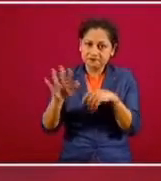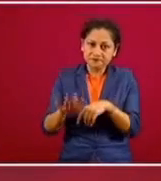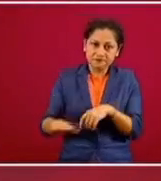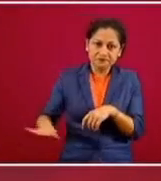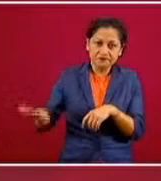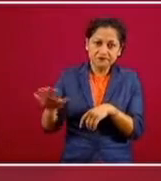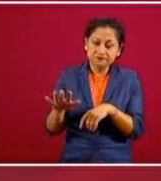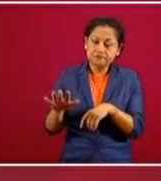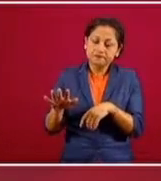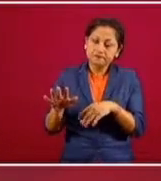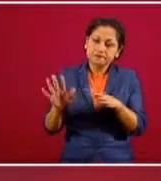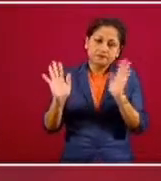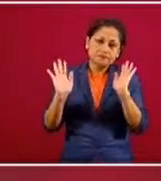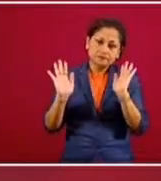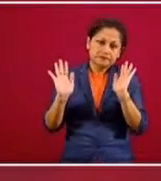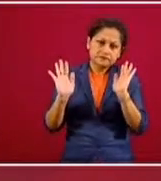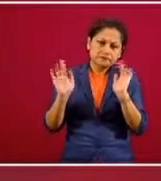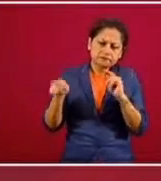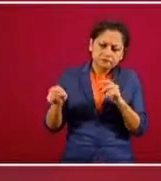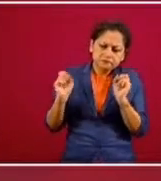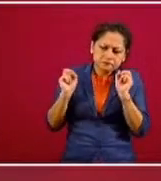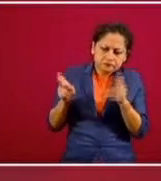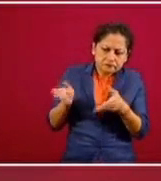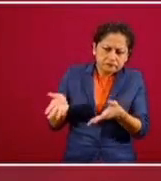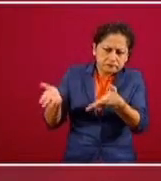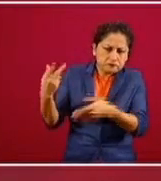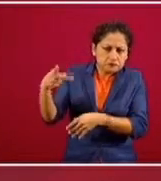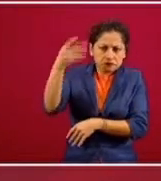se tuvieran buenos resultados,